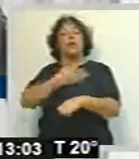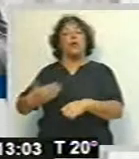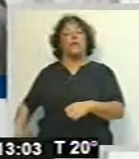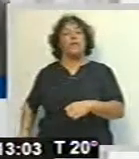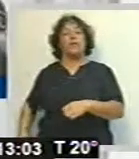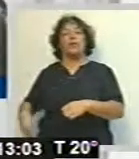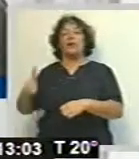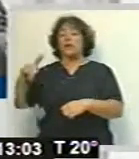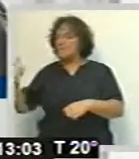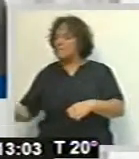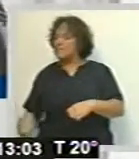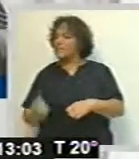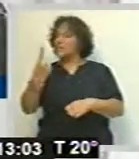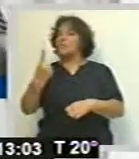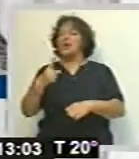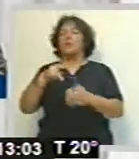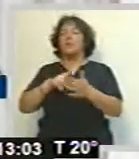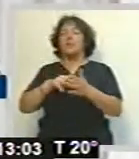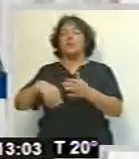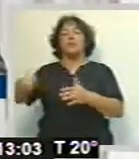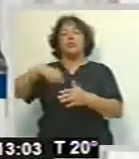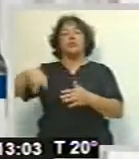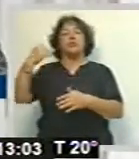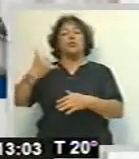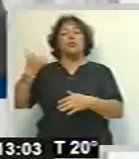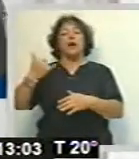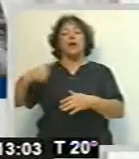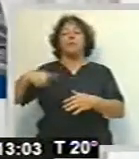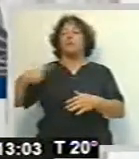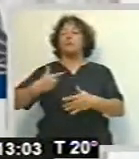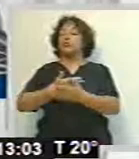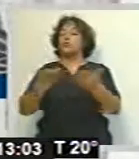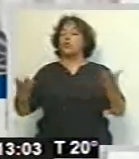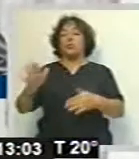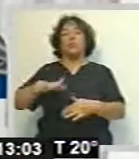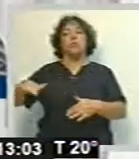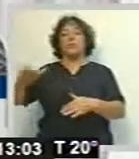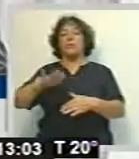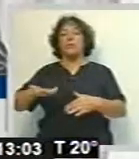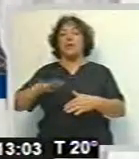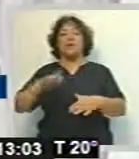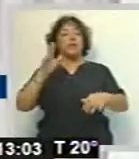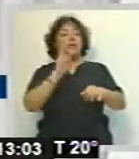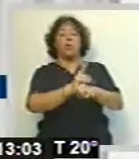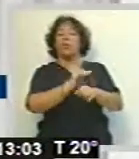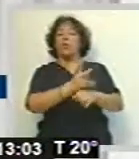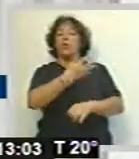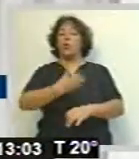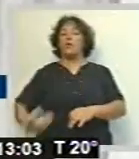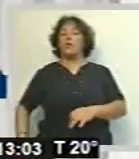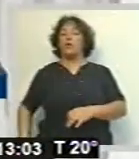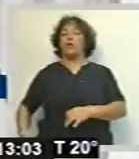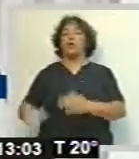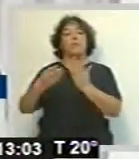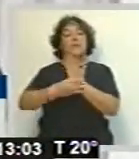al principal problema que nosotros tenemos como sociedad como un área de incumbencia de gobierno a nivel